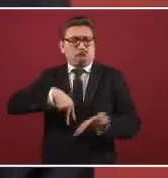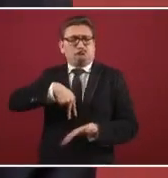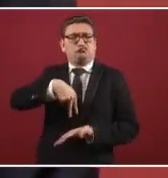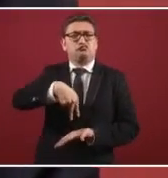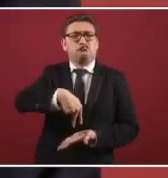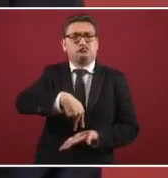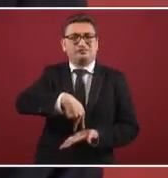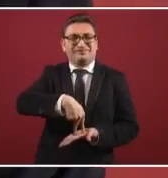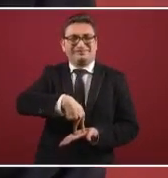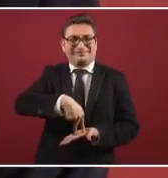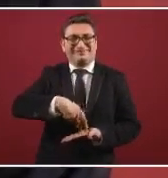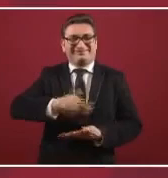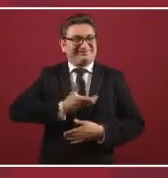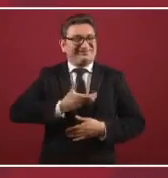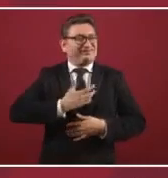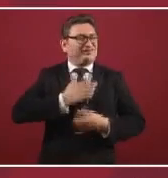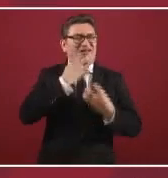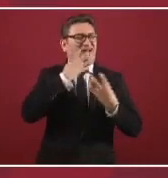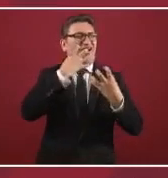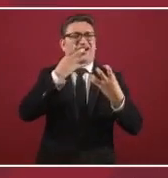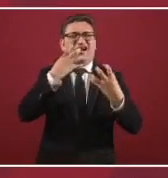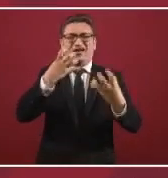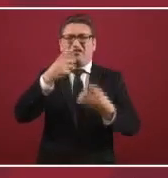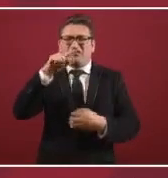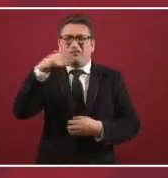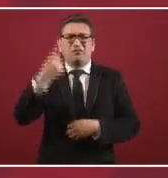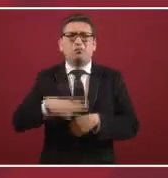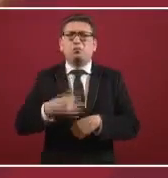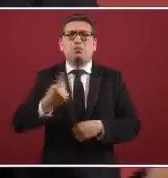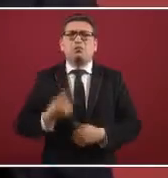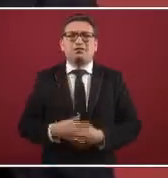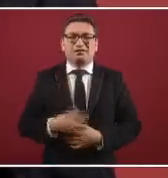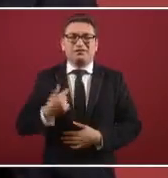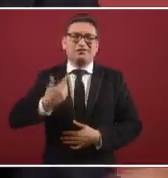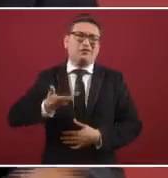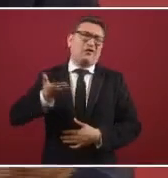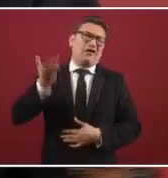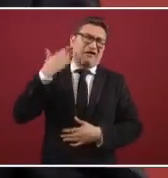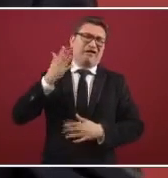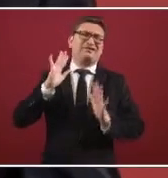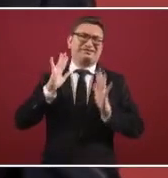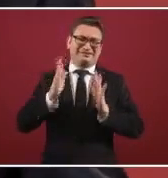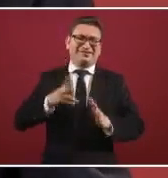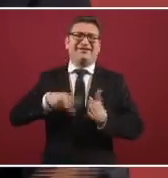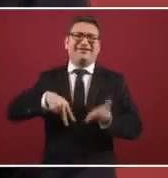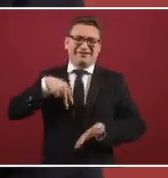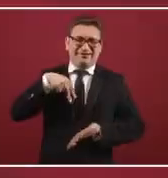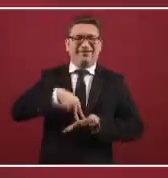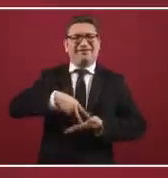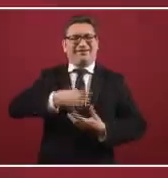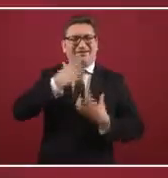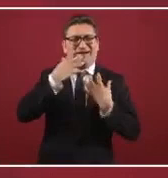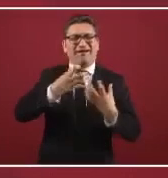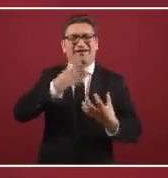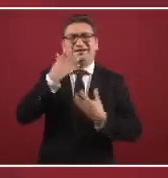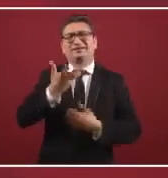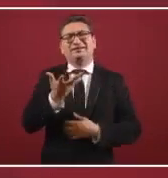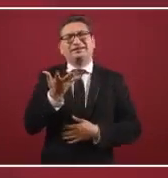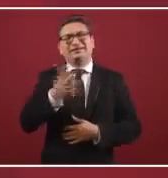de Palacio y dar el grito, porque ya he dado como unos 10 o 15 antes, llevaba